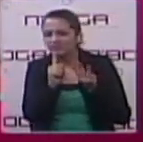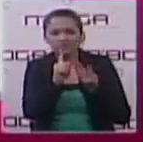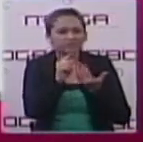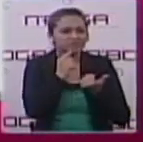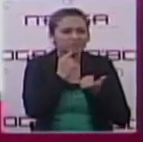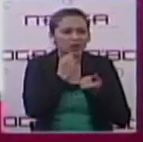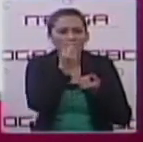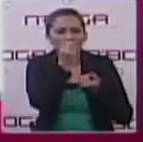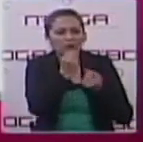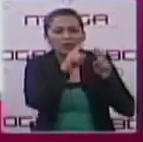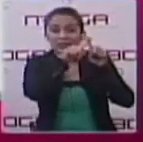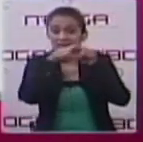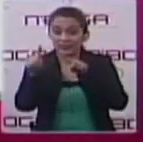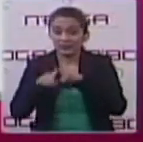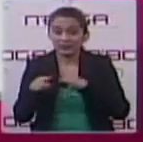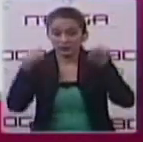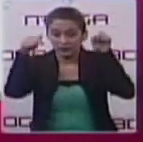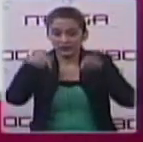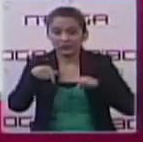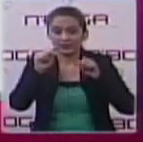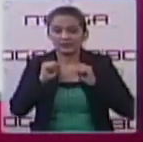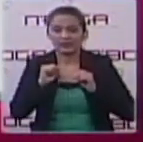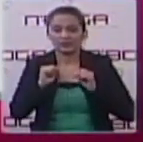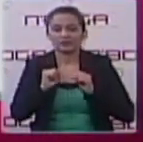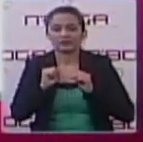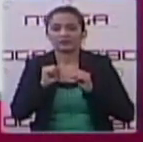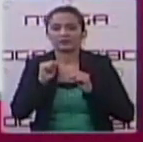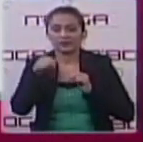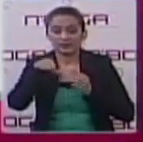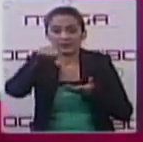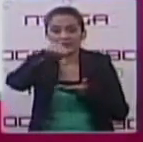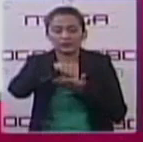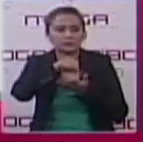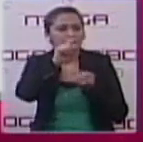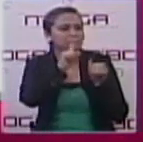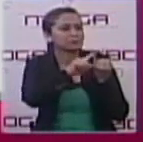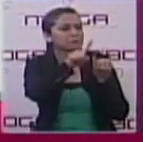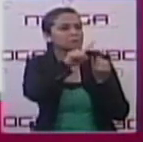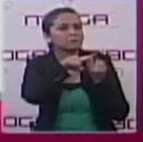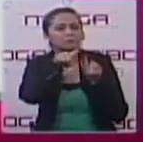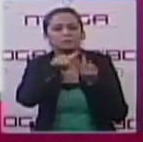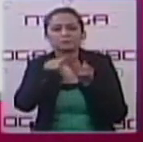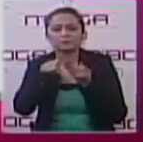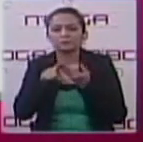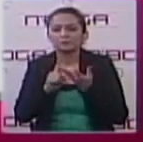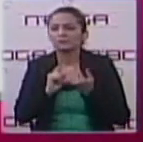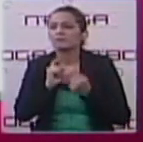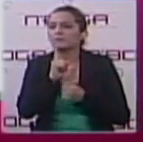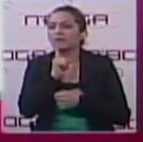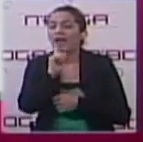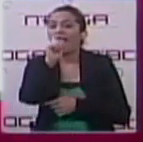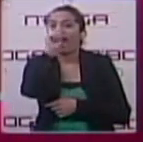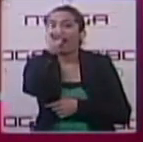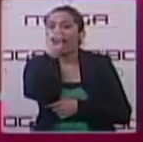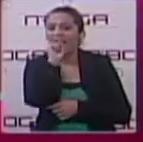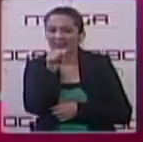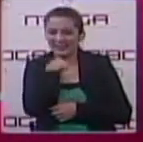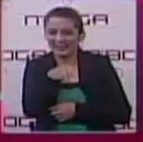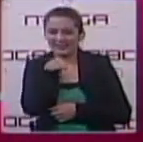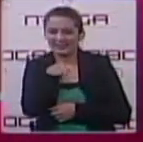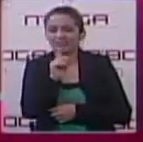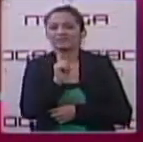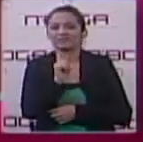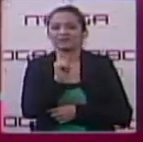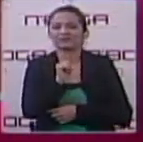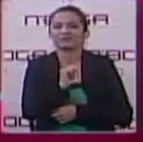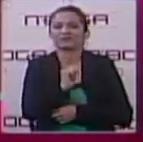del tipo de comida que estamos aquí que tenemos aquí en la ciudad y vimos que esta era una opción perfecta y Tratamos de innovar en